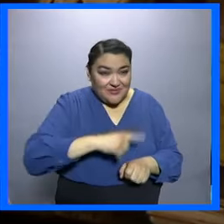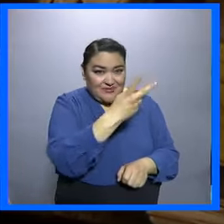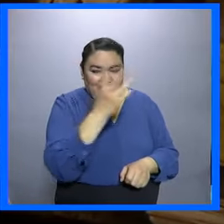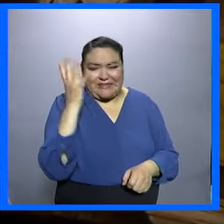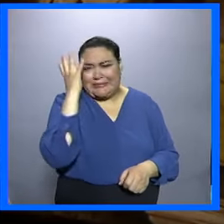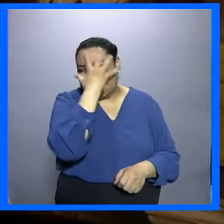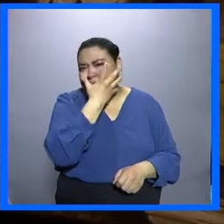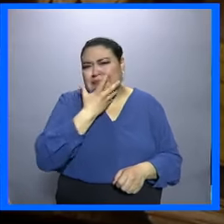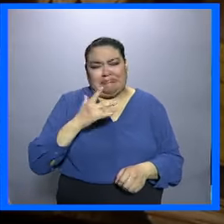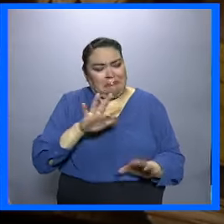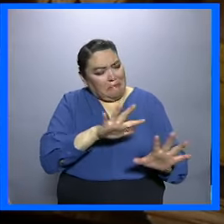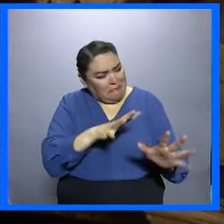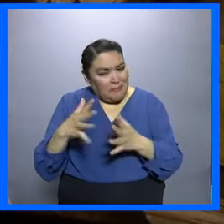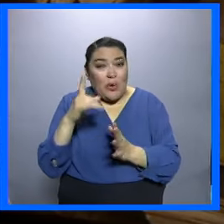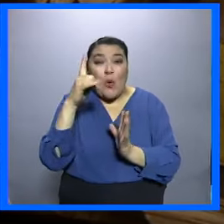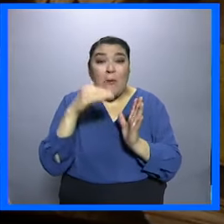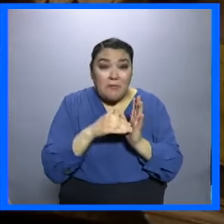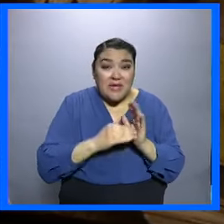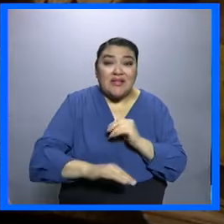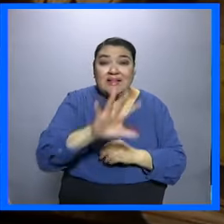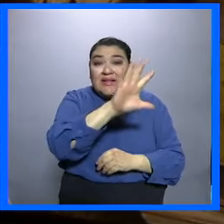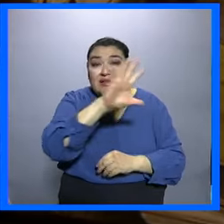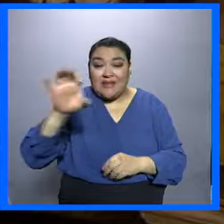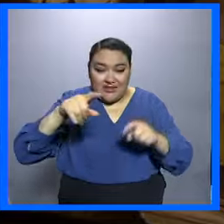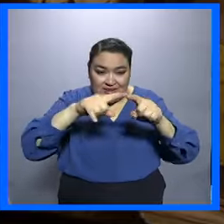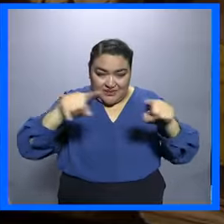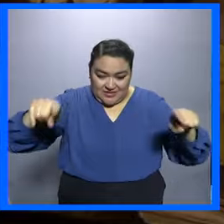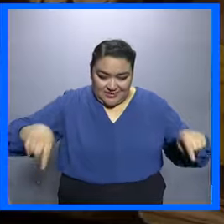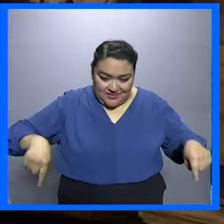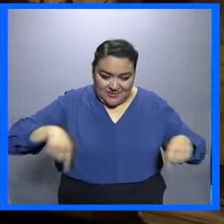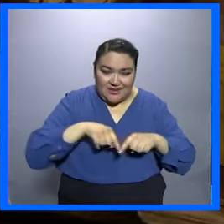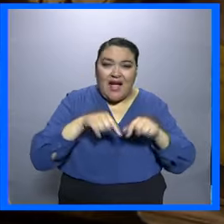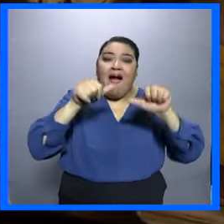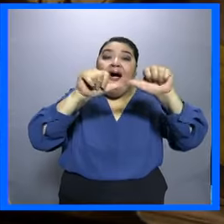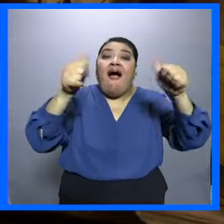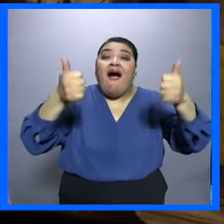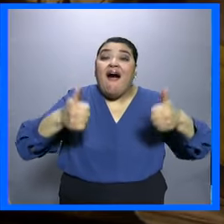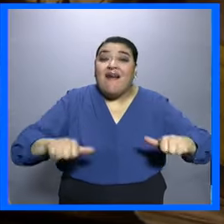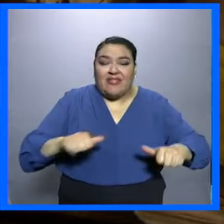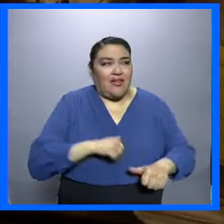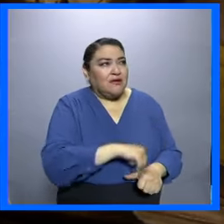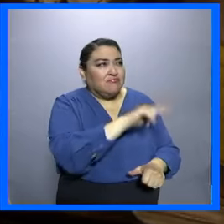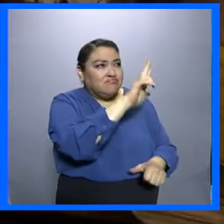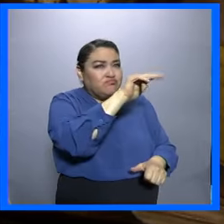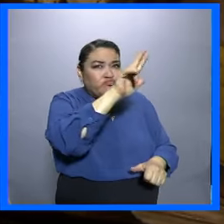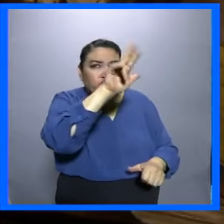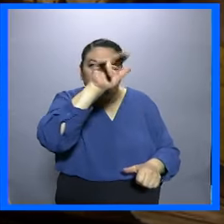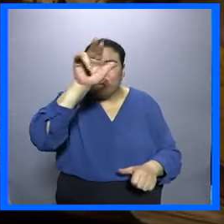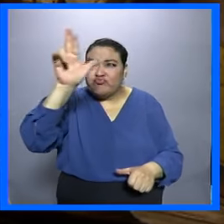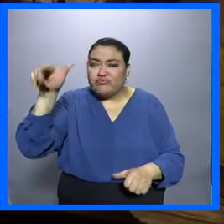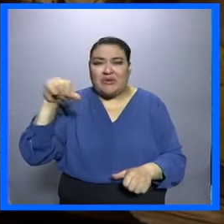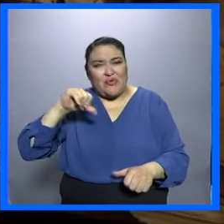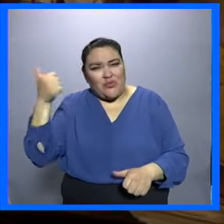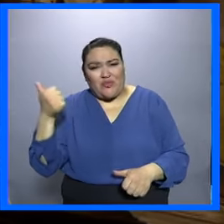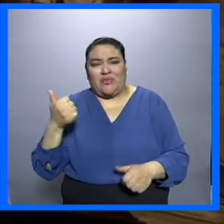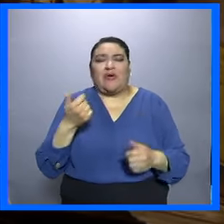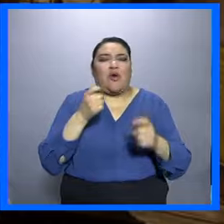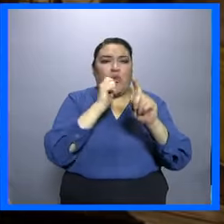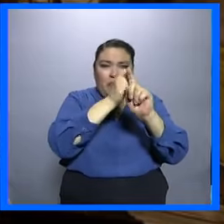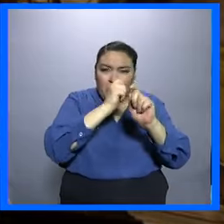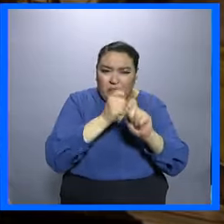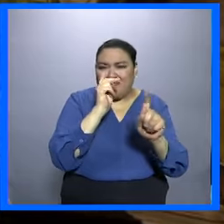un patrimonio de cerca de 1,500 metros cuadrados de arte mural, en donde no solamente hay artistas plásticos, también hay